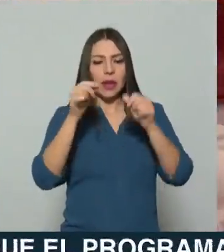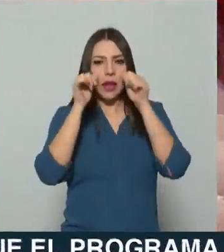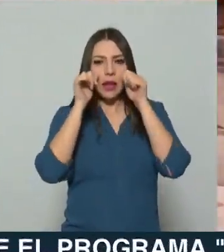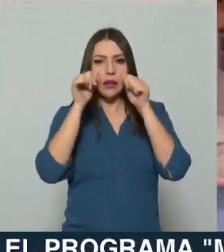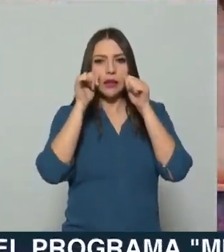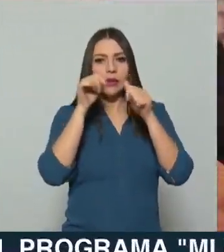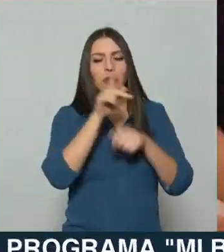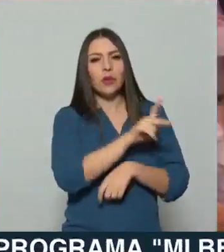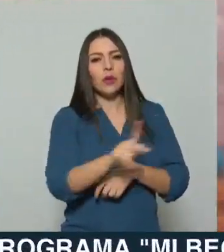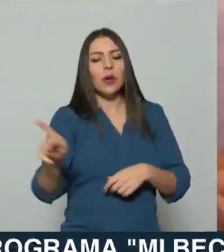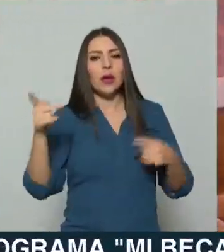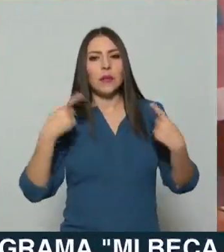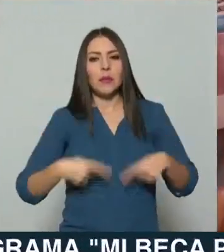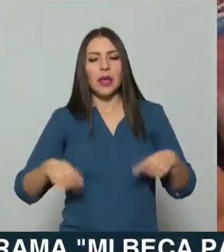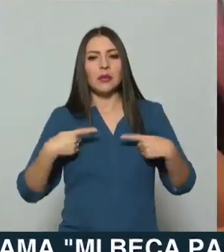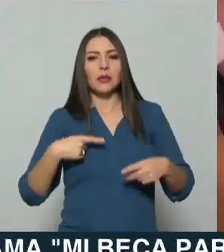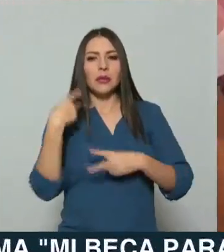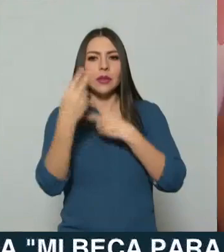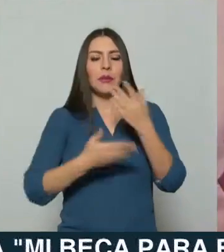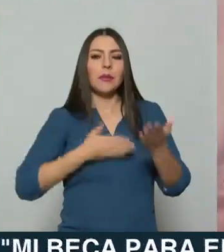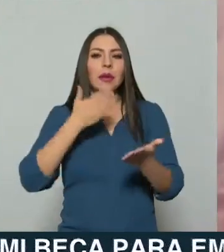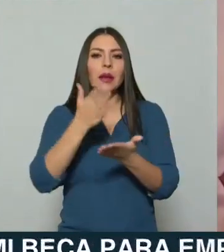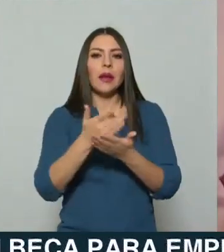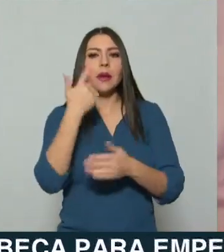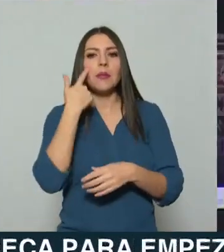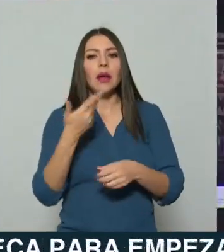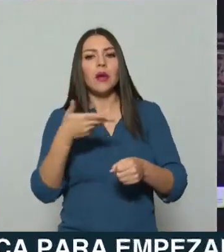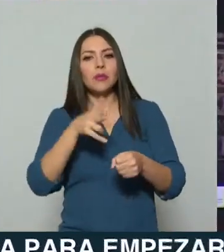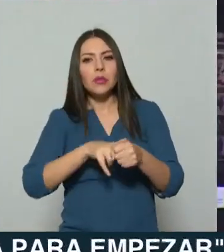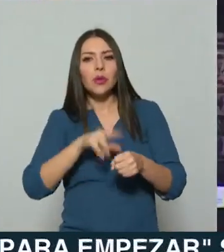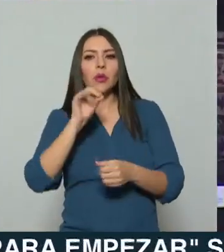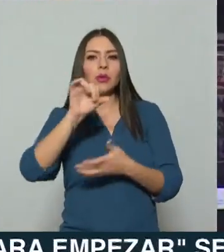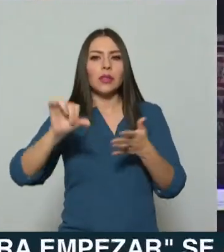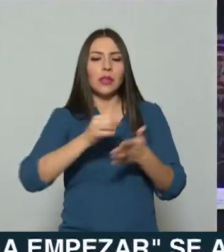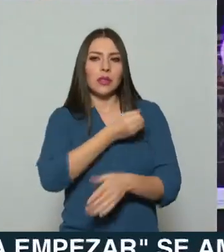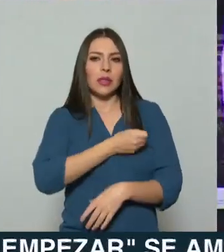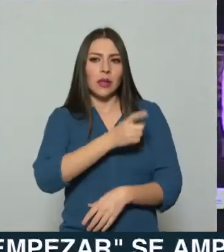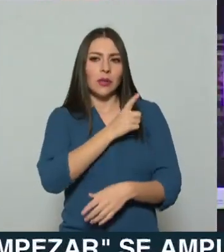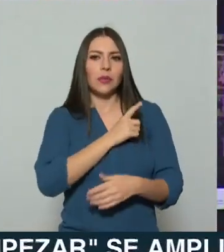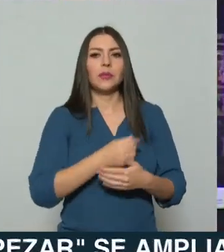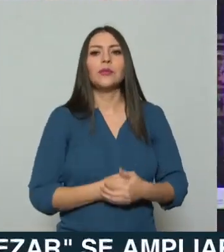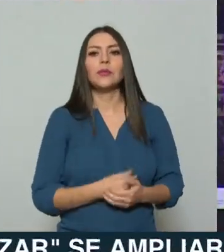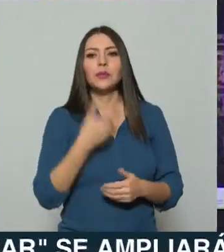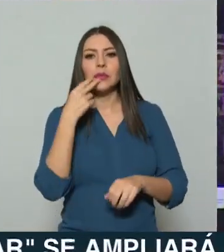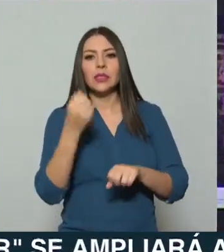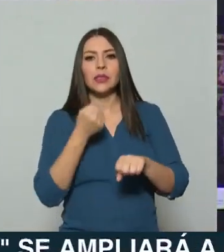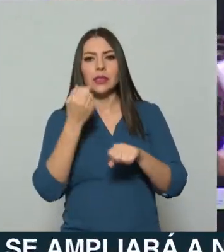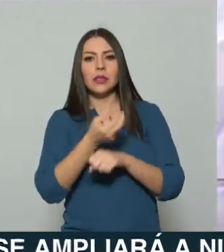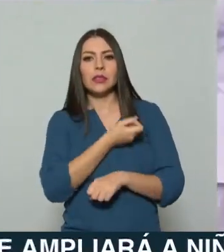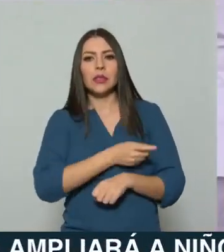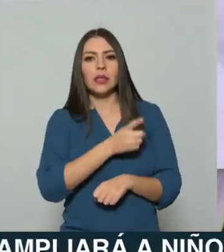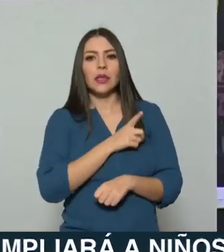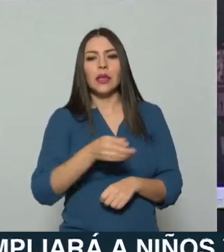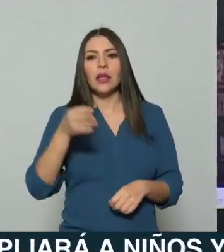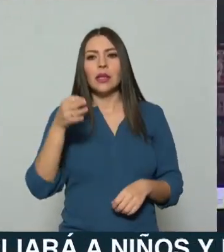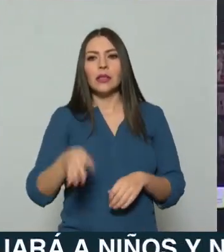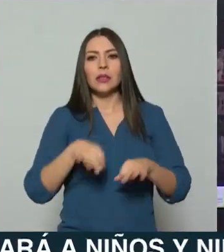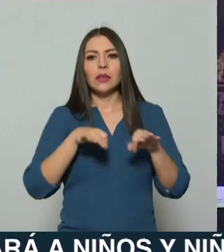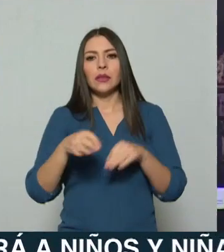en los centros de salud. Por su parte, el secretario de Salud, Jorge Alcocer Varela, reconoció la labor de los más